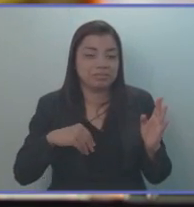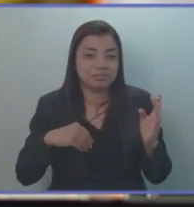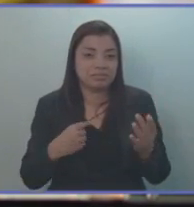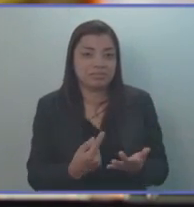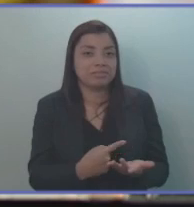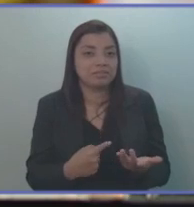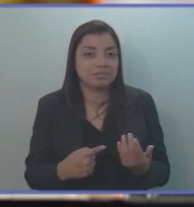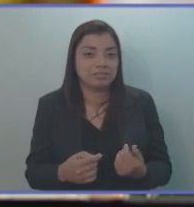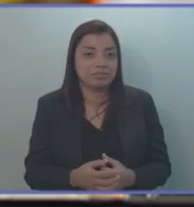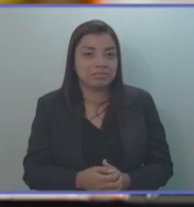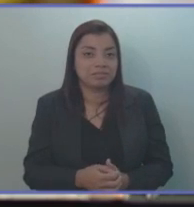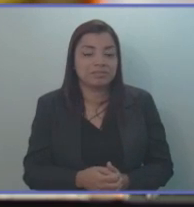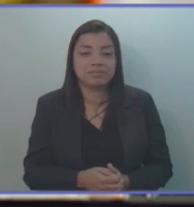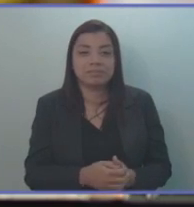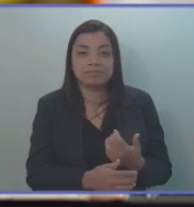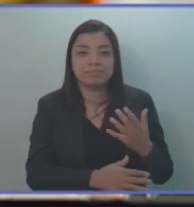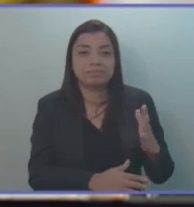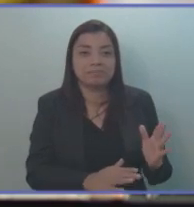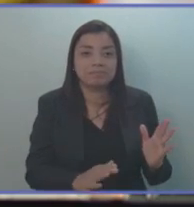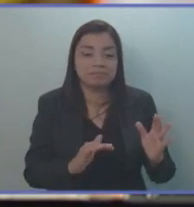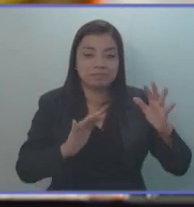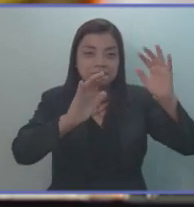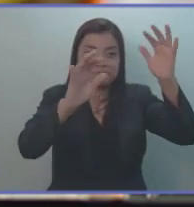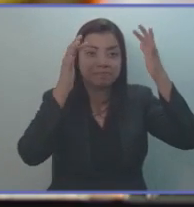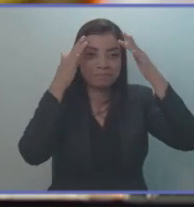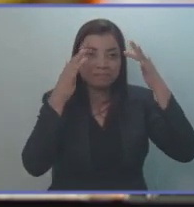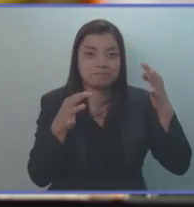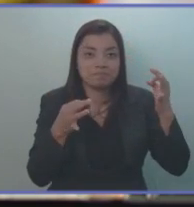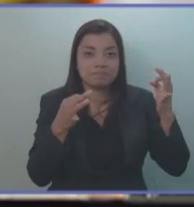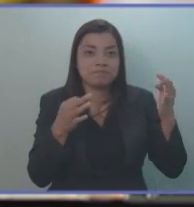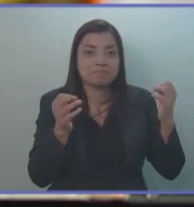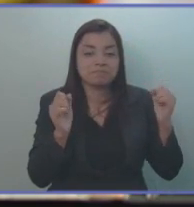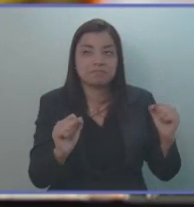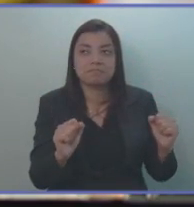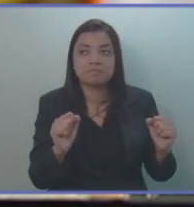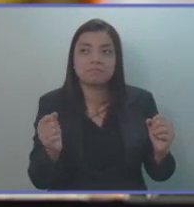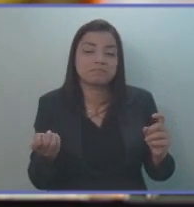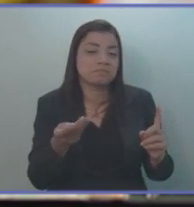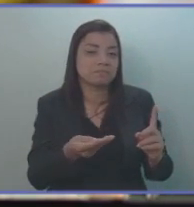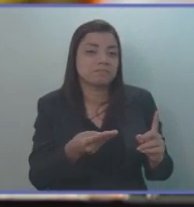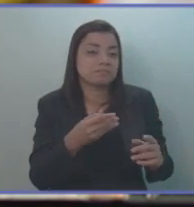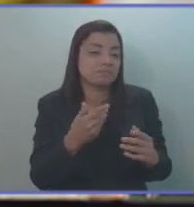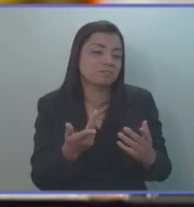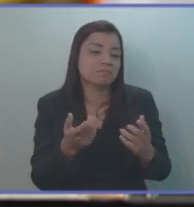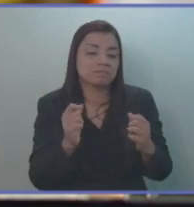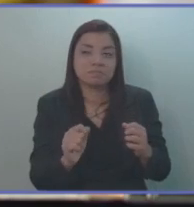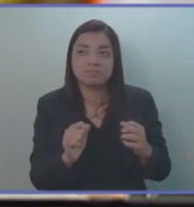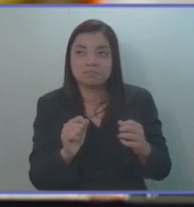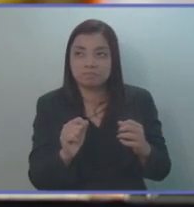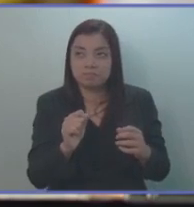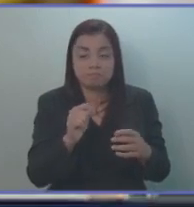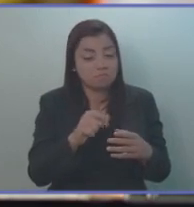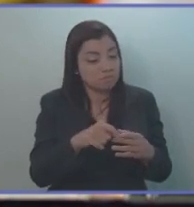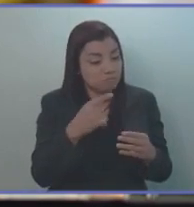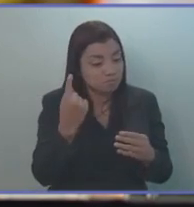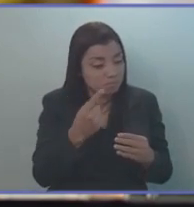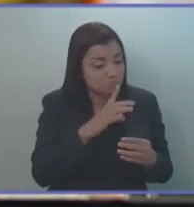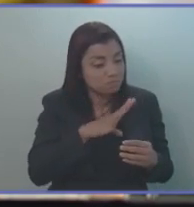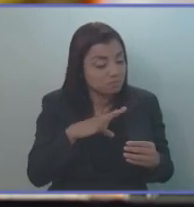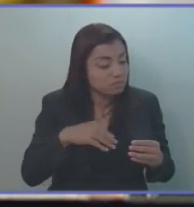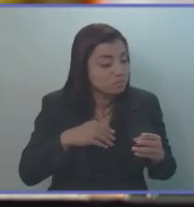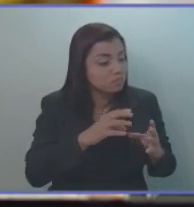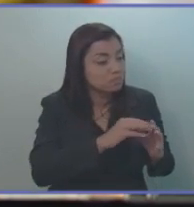lo dice el dictamen y el proyecto de decreto, que han sido ubicadas luego de esta construcción de lo que ahora conocemos